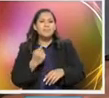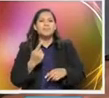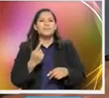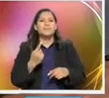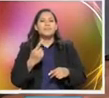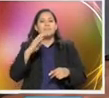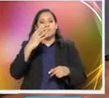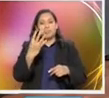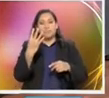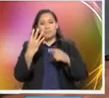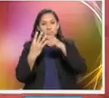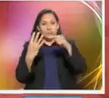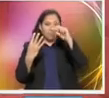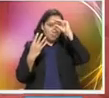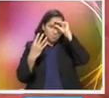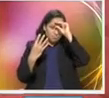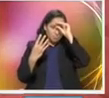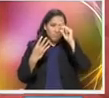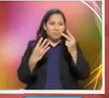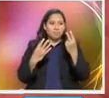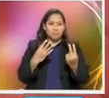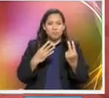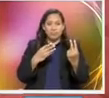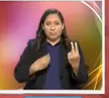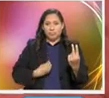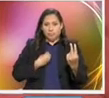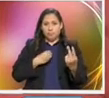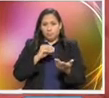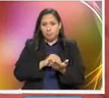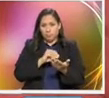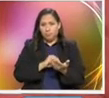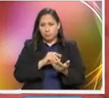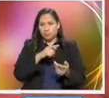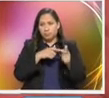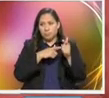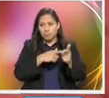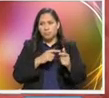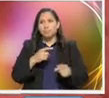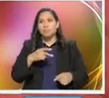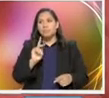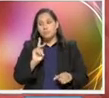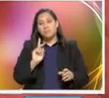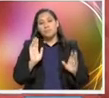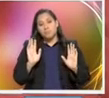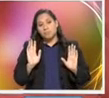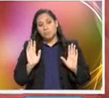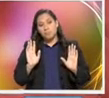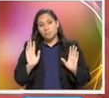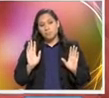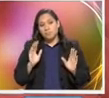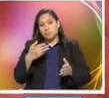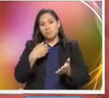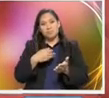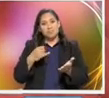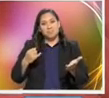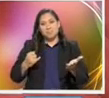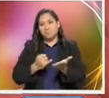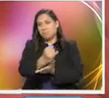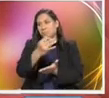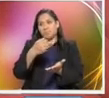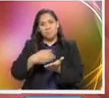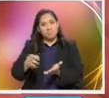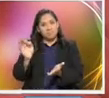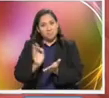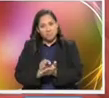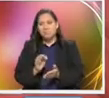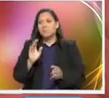genios, los dos que quedan, siguen siéndolo, pero qué atrevimiento, ¿no? Porque si dices, yo